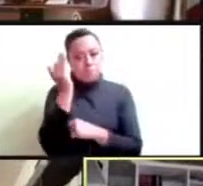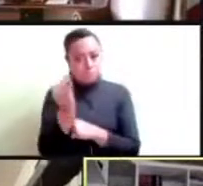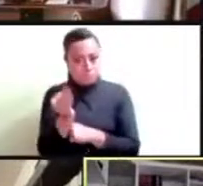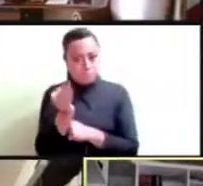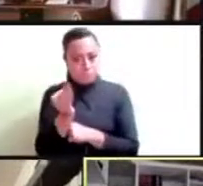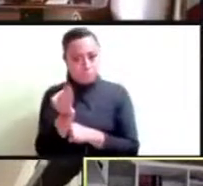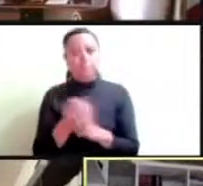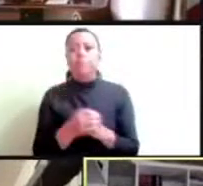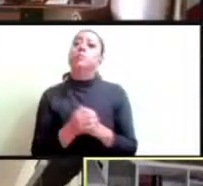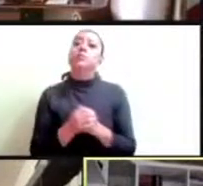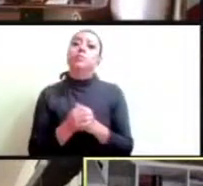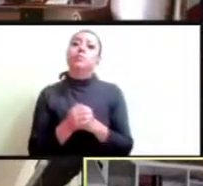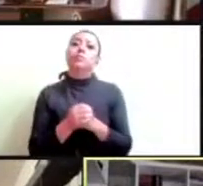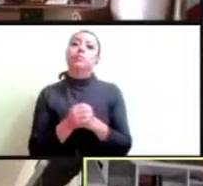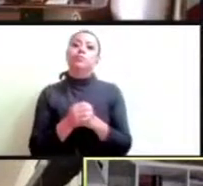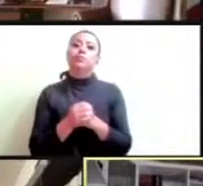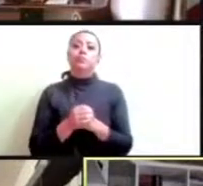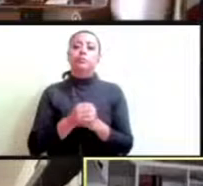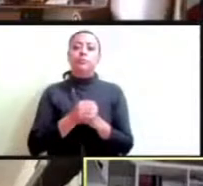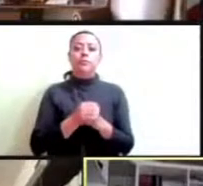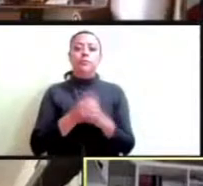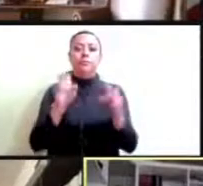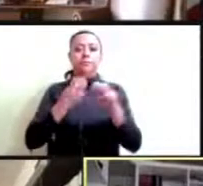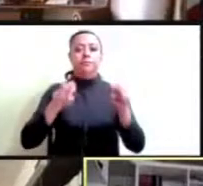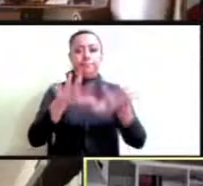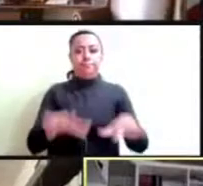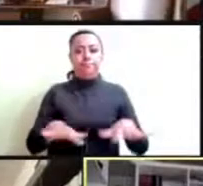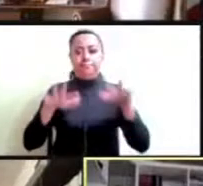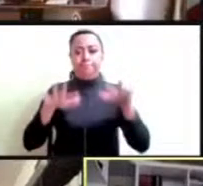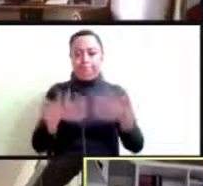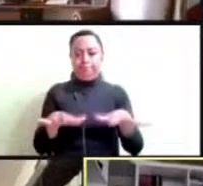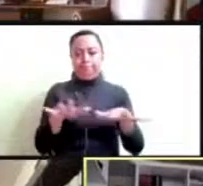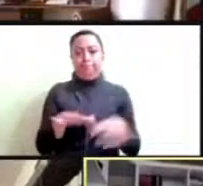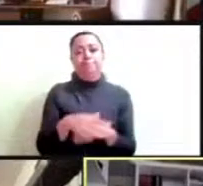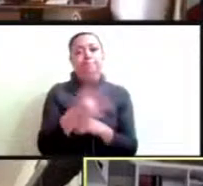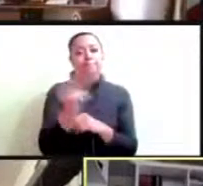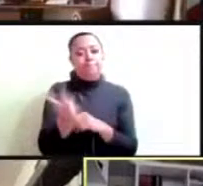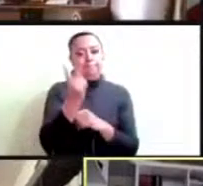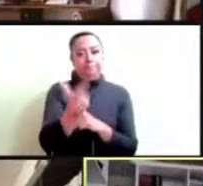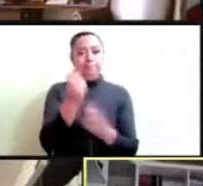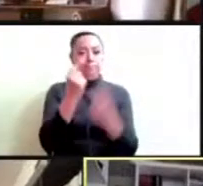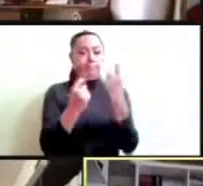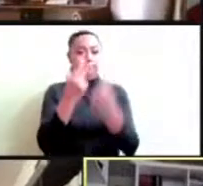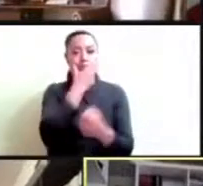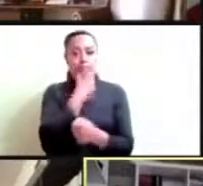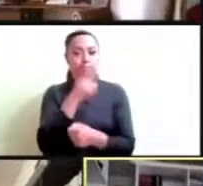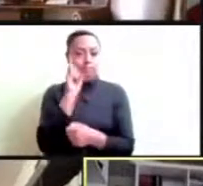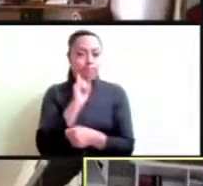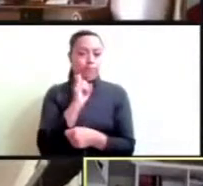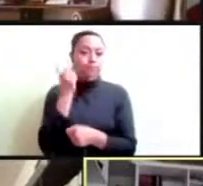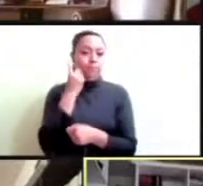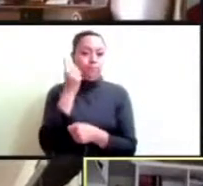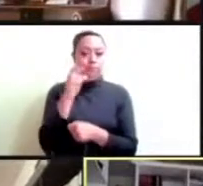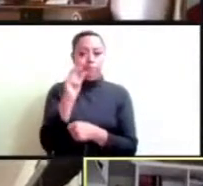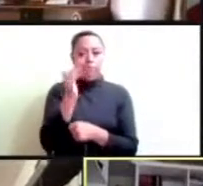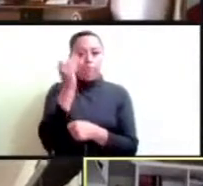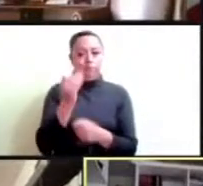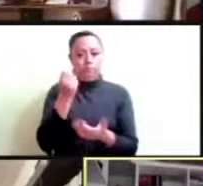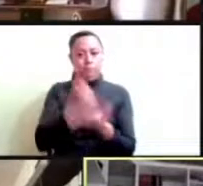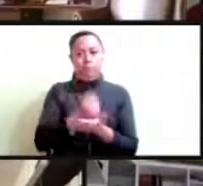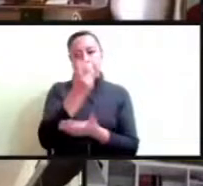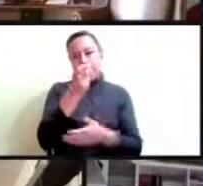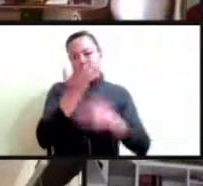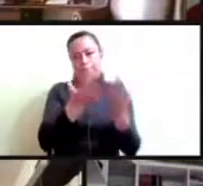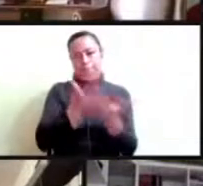Proceda la secretaría a preguntar al pleno si existe alguna diputada o algún diputado en contra de aprobarse la proposición a discusión. Por instrucciones de